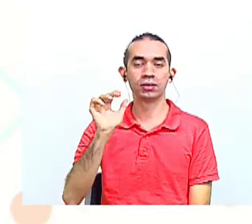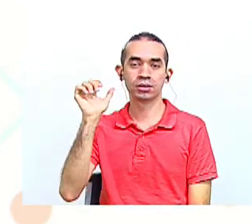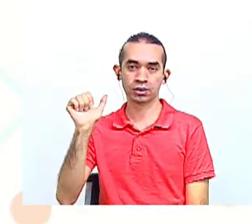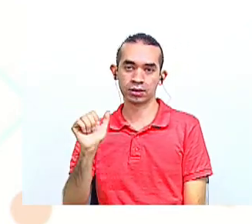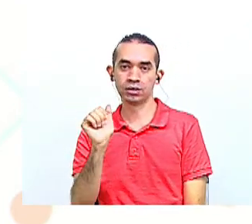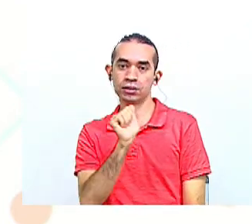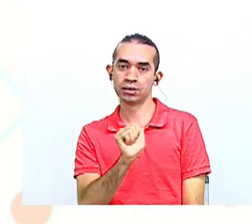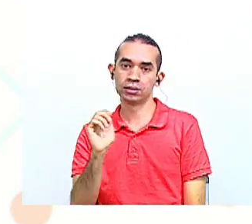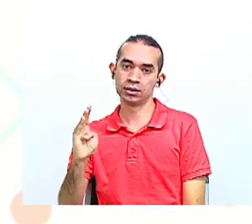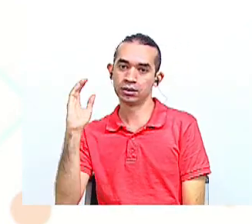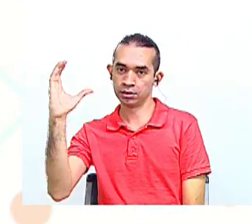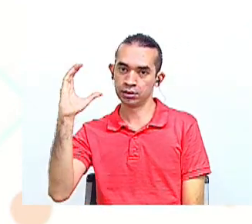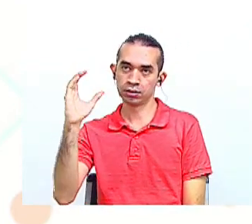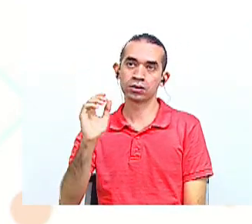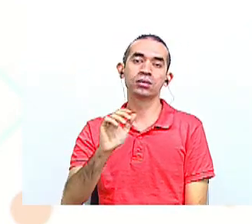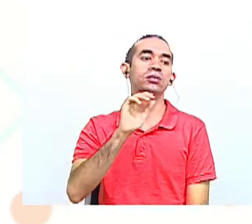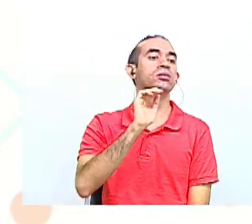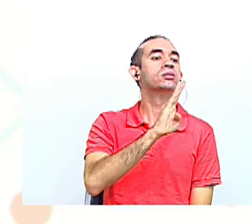ángulo BAE,